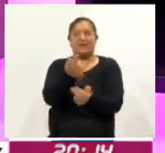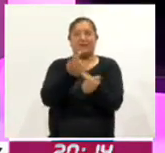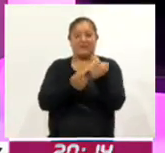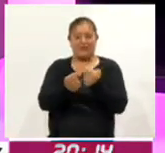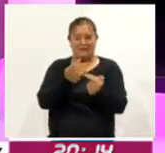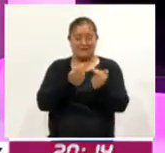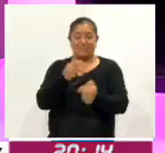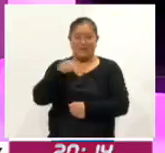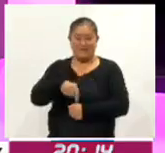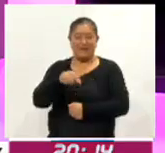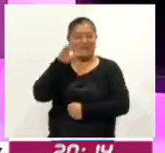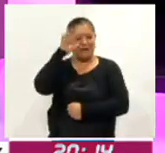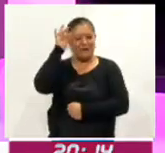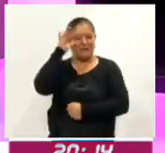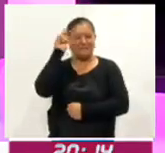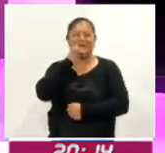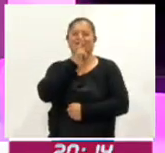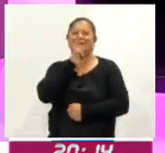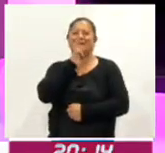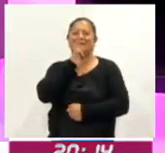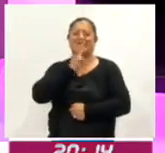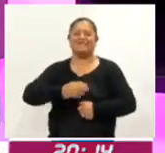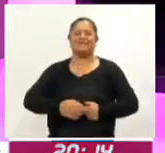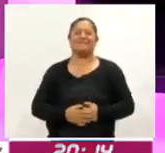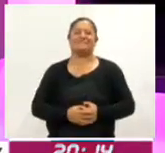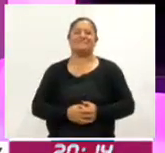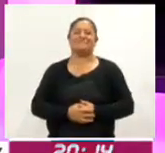volvemos. Esto es Corazón Noticias.